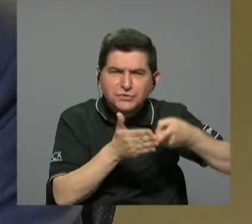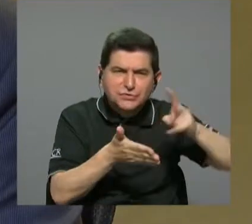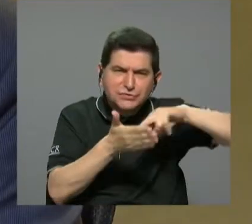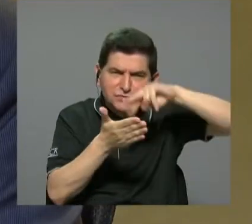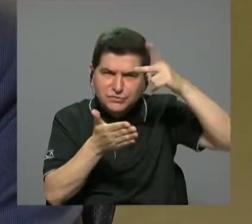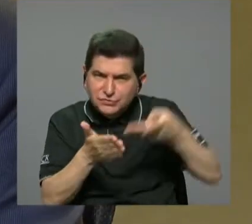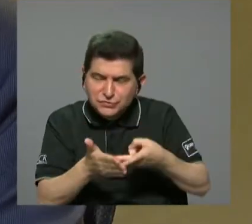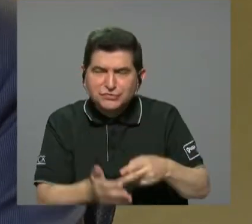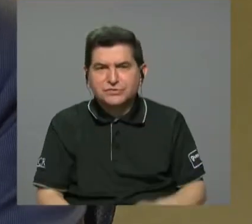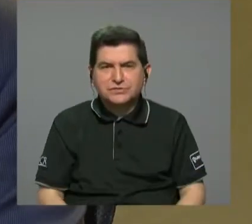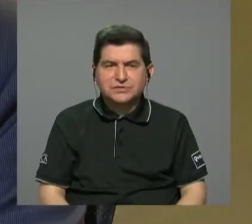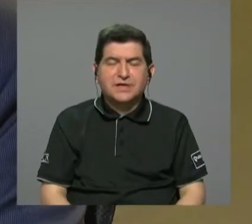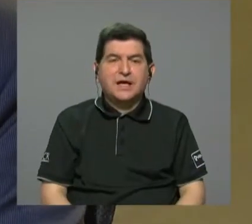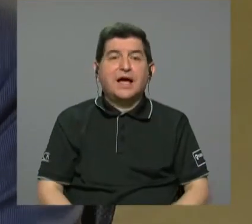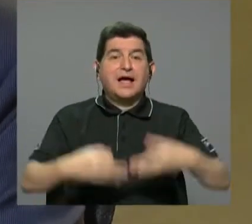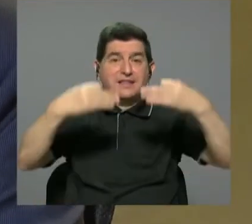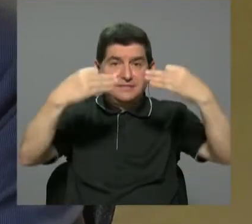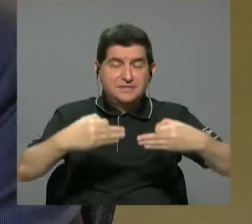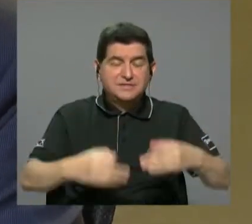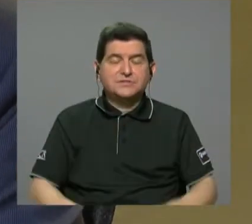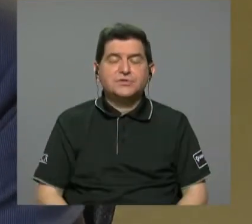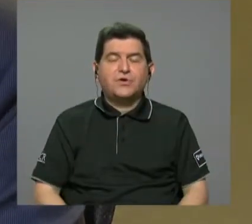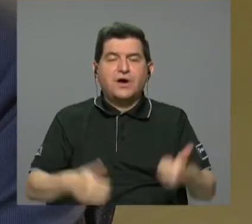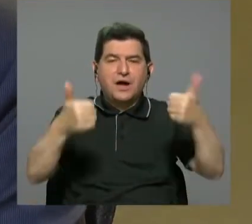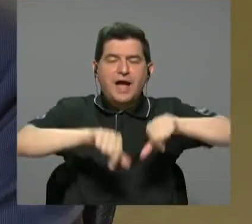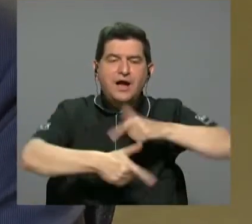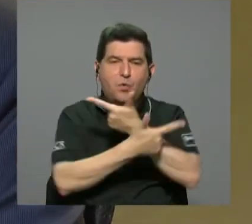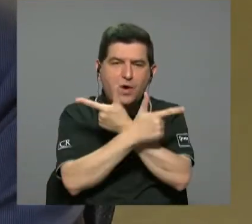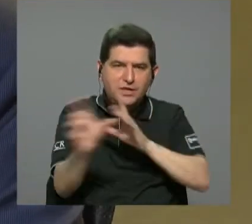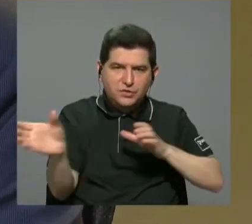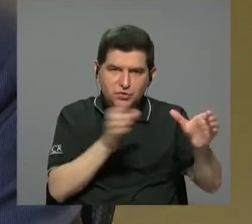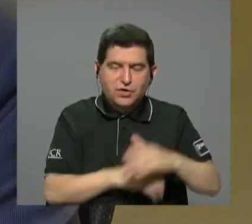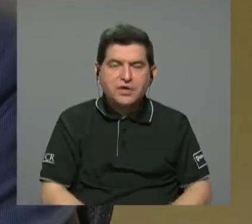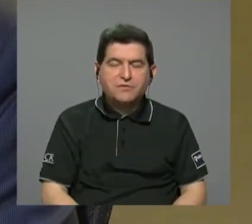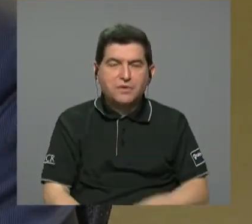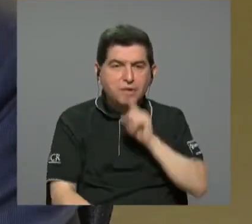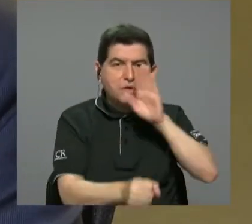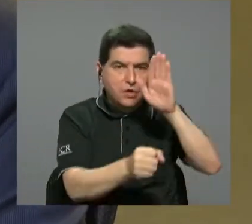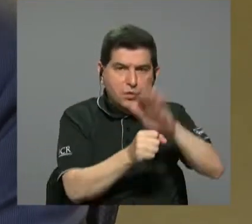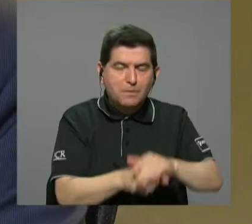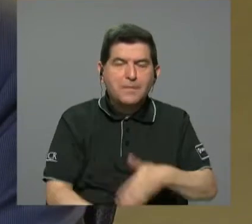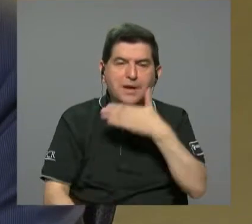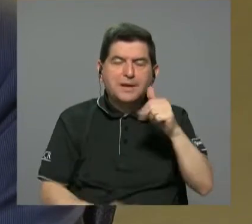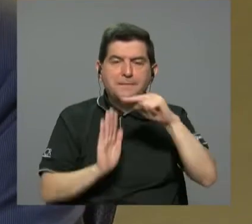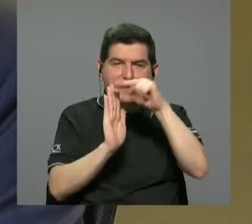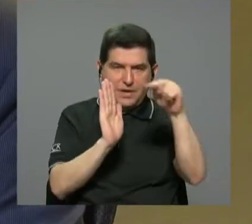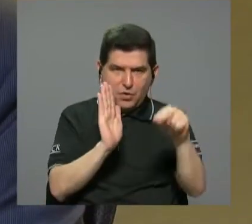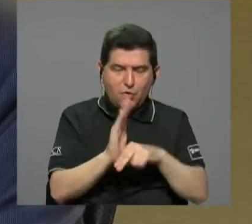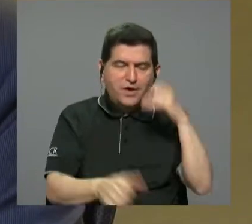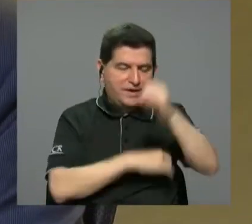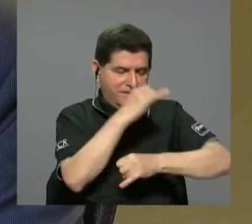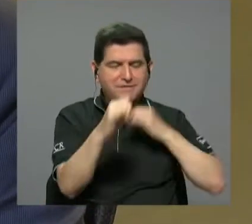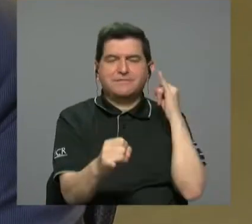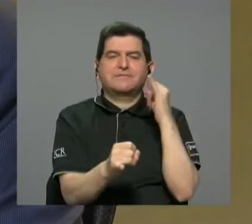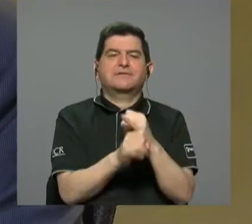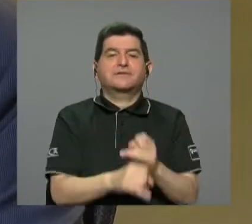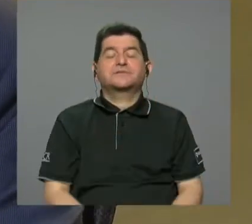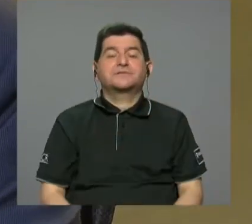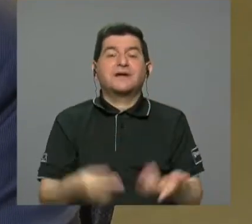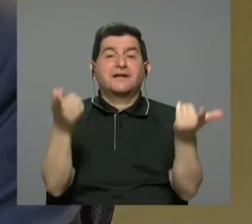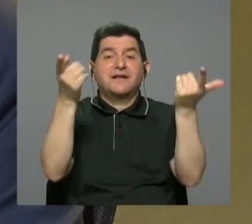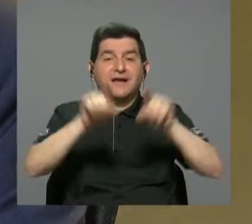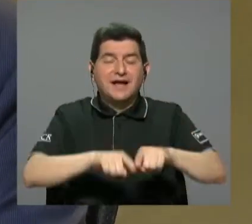vienen por disposición del Tratado de Libre Comercio, tienen que estar alineados a los mejores estándares internacionales, en este caso de